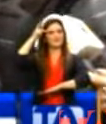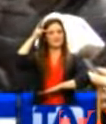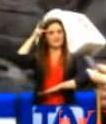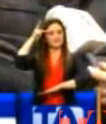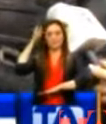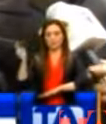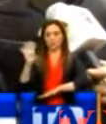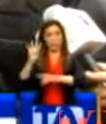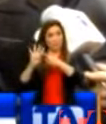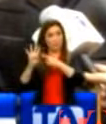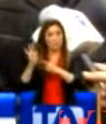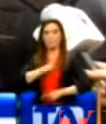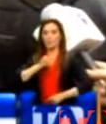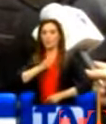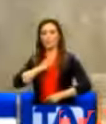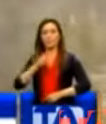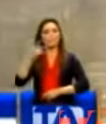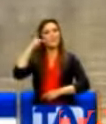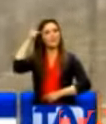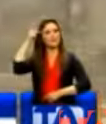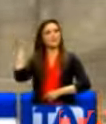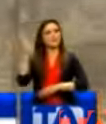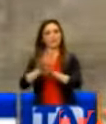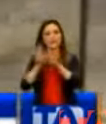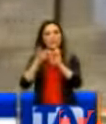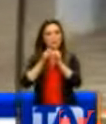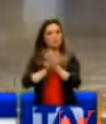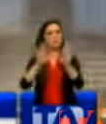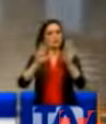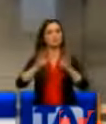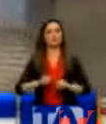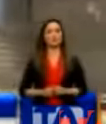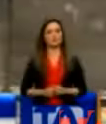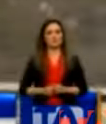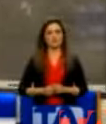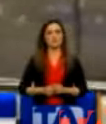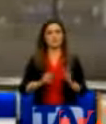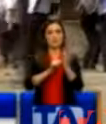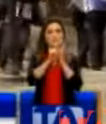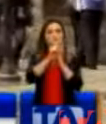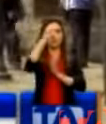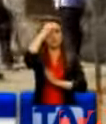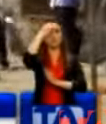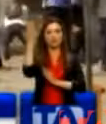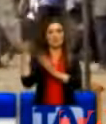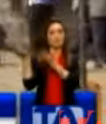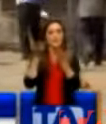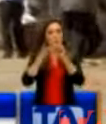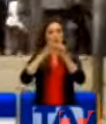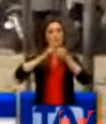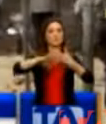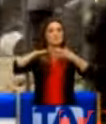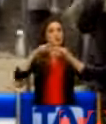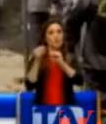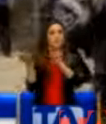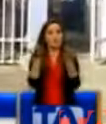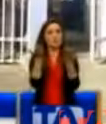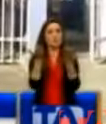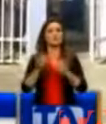edad a los padres de familia sin novedad. Pronto llegó el ministro de Educación al colegio para resolver la